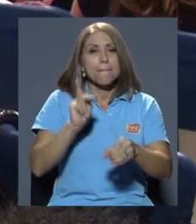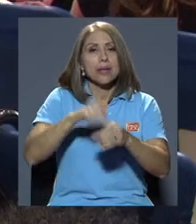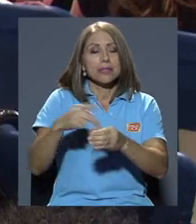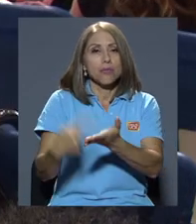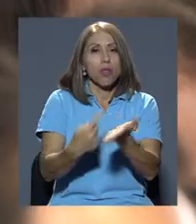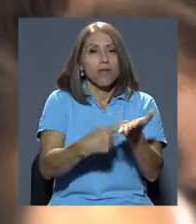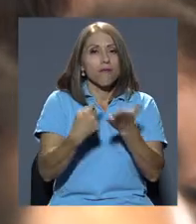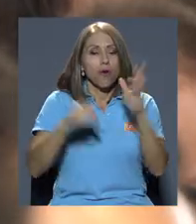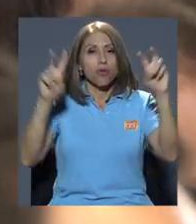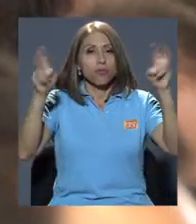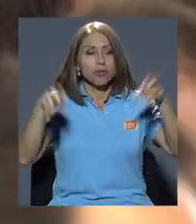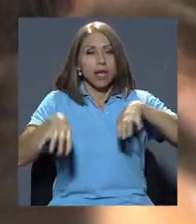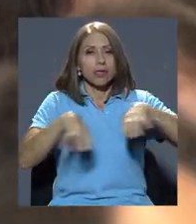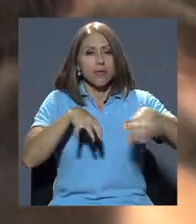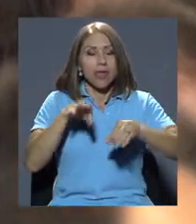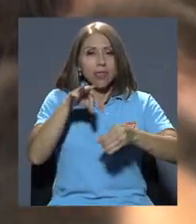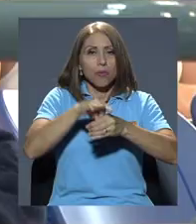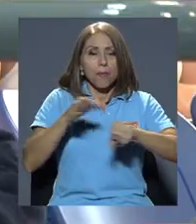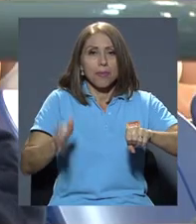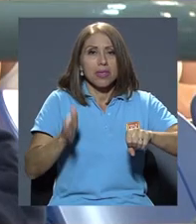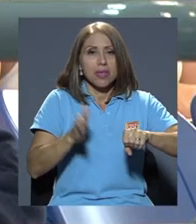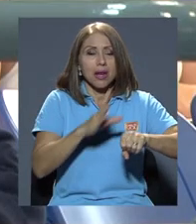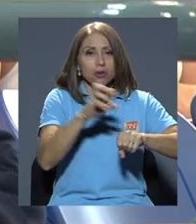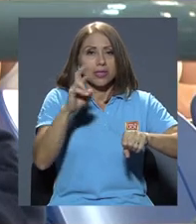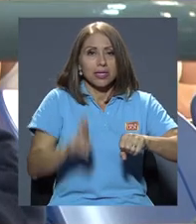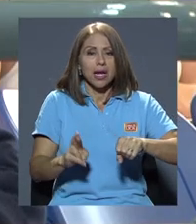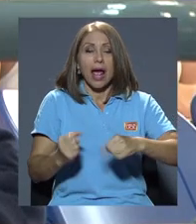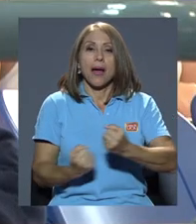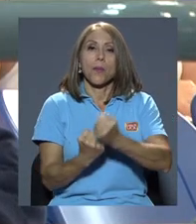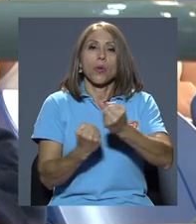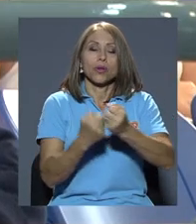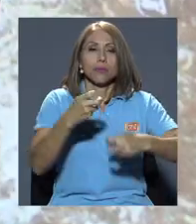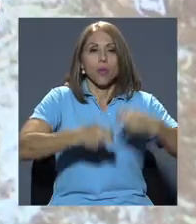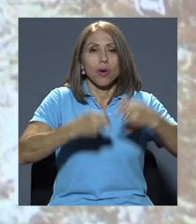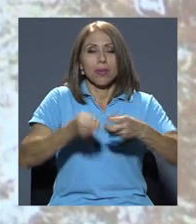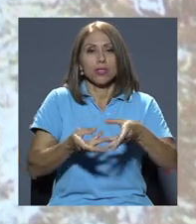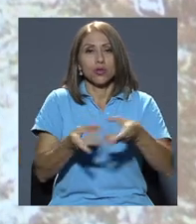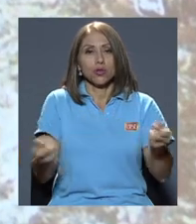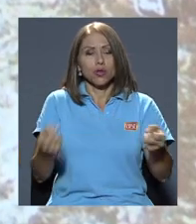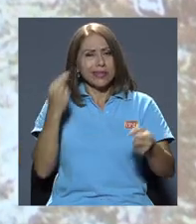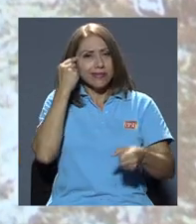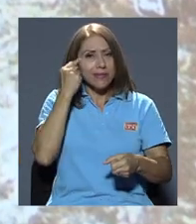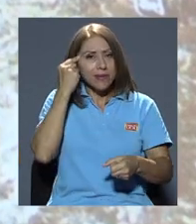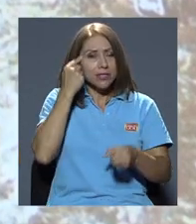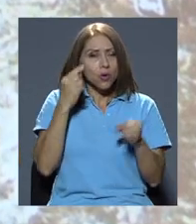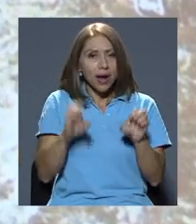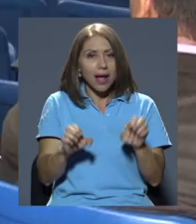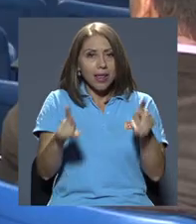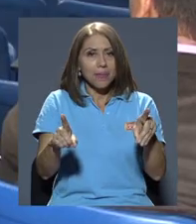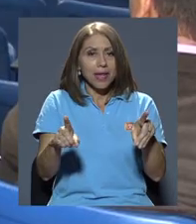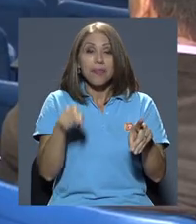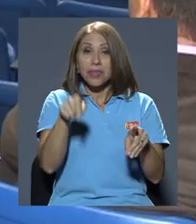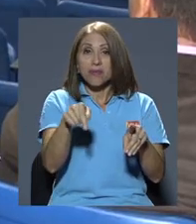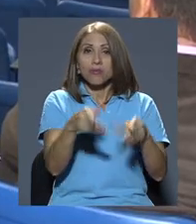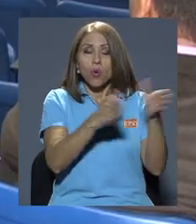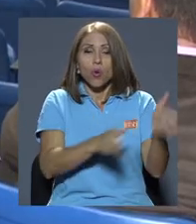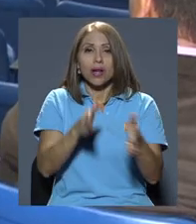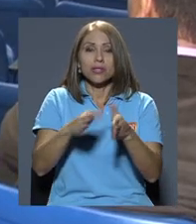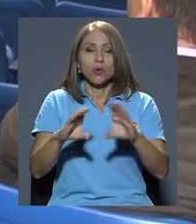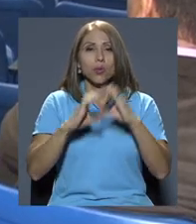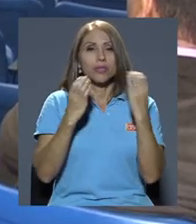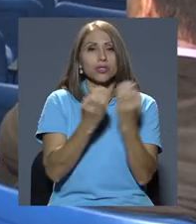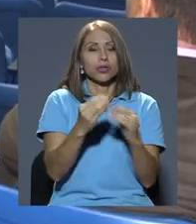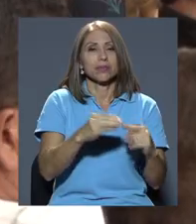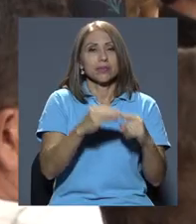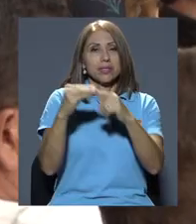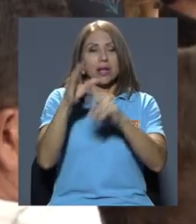Actividad Piñera en Costa Rica, Aportes, Problemas y Soluciones, una reflexión académica, organizado por la Comisión Especial del